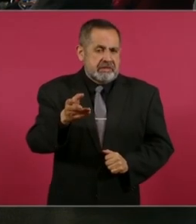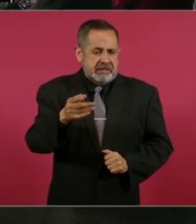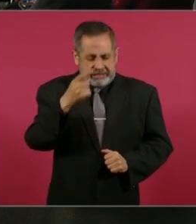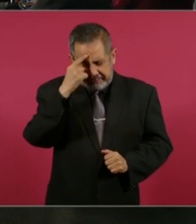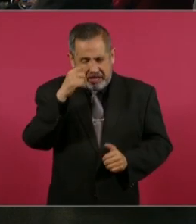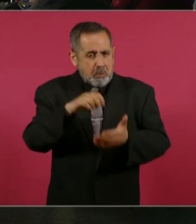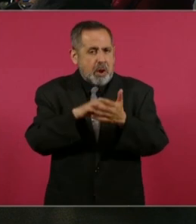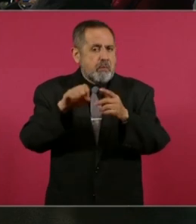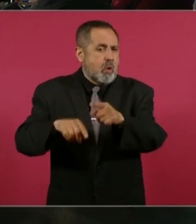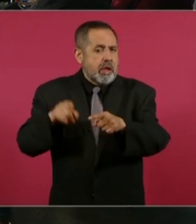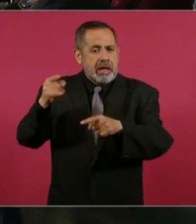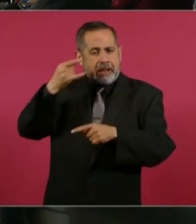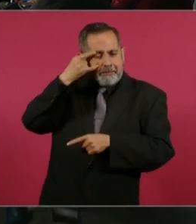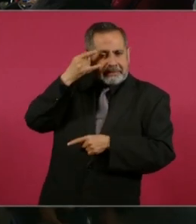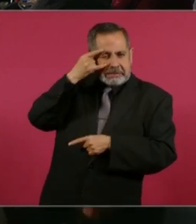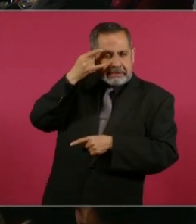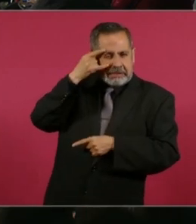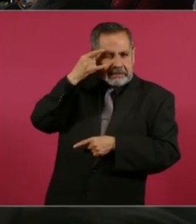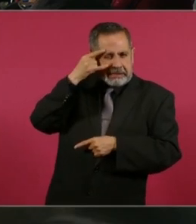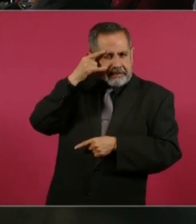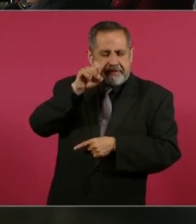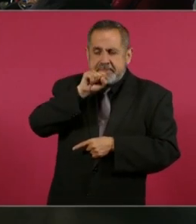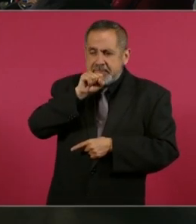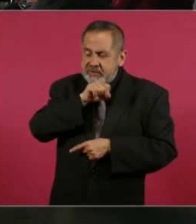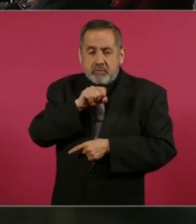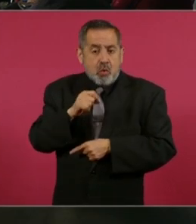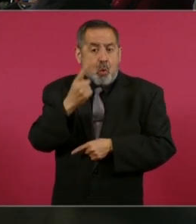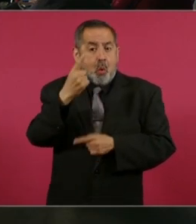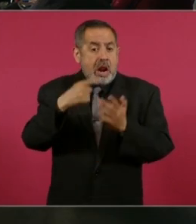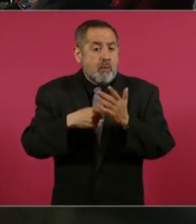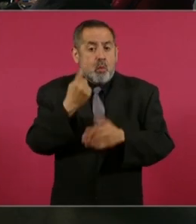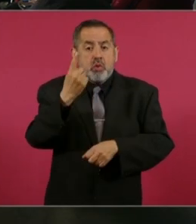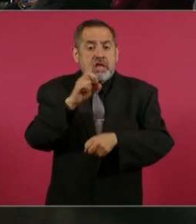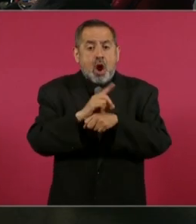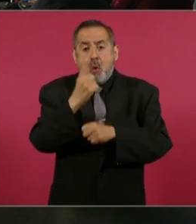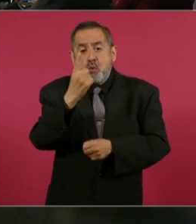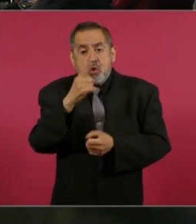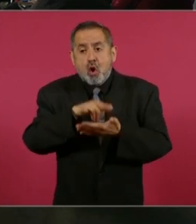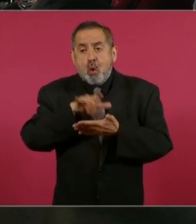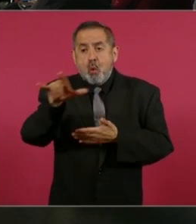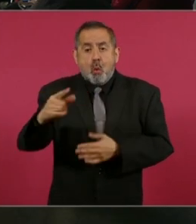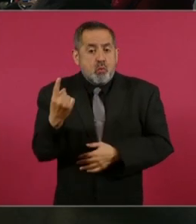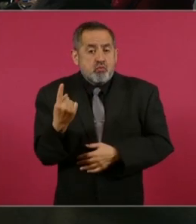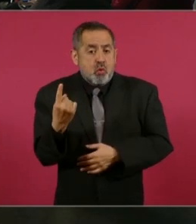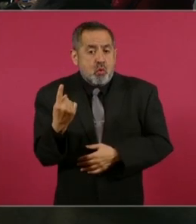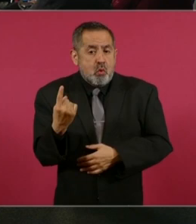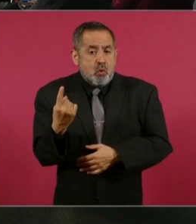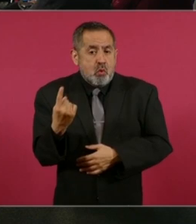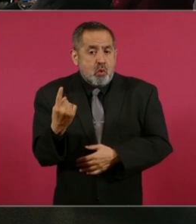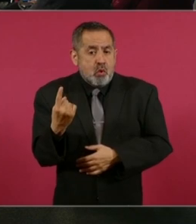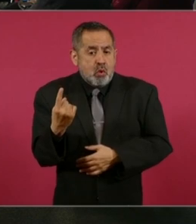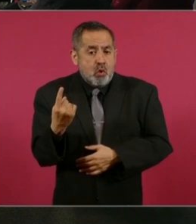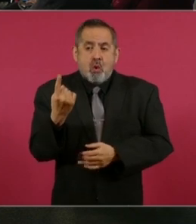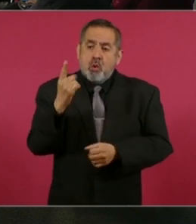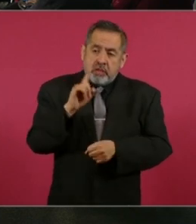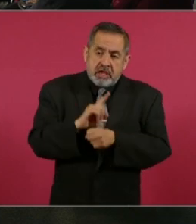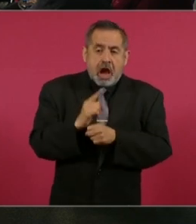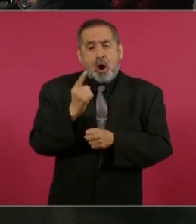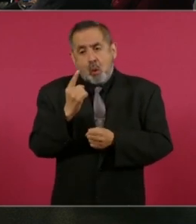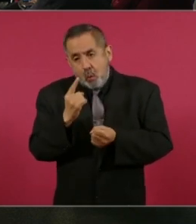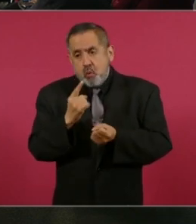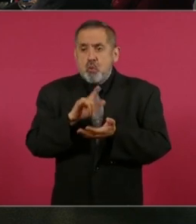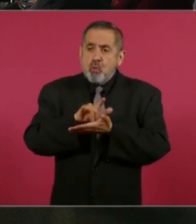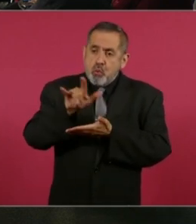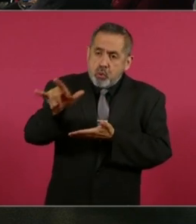pasaba, por ejemplo, en Campeche. Un vuelo diario, nada más, para la